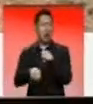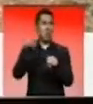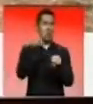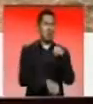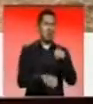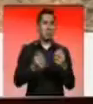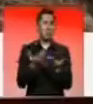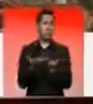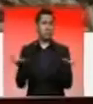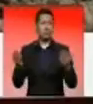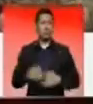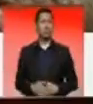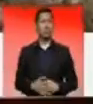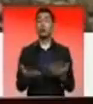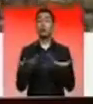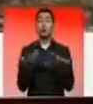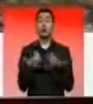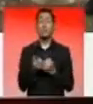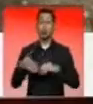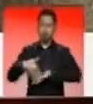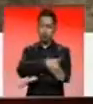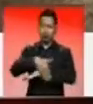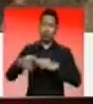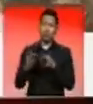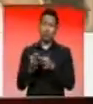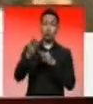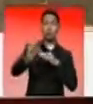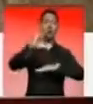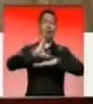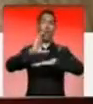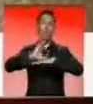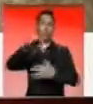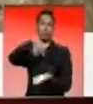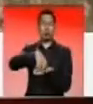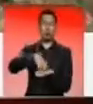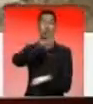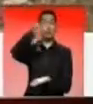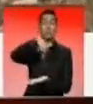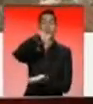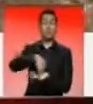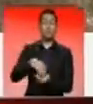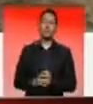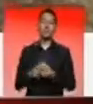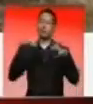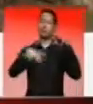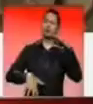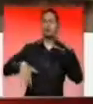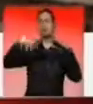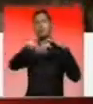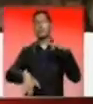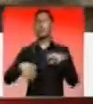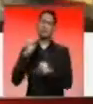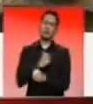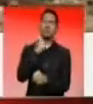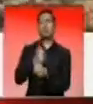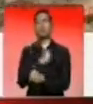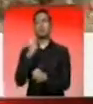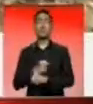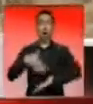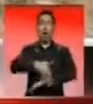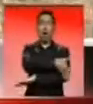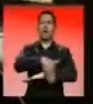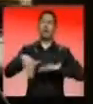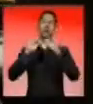de la vía a Río de Oro, localizada en el sector del Carmen, en la provincia de Manabí. Maquinaria trabaja en la zona para rehabilitar el paso vehicular.